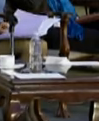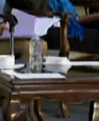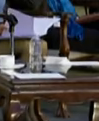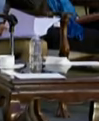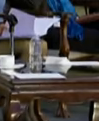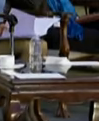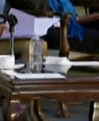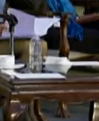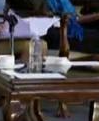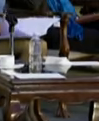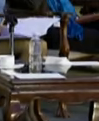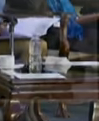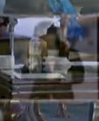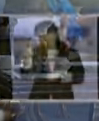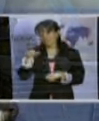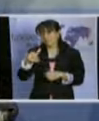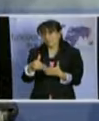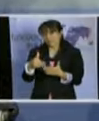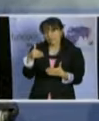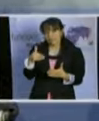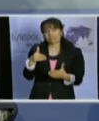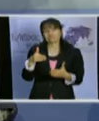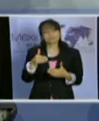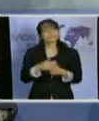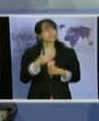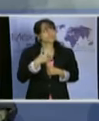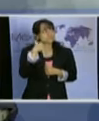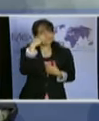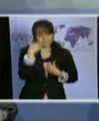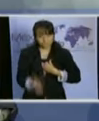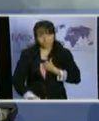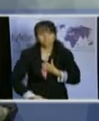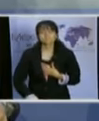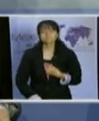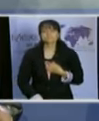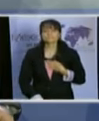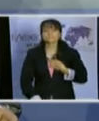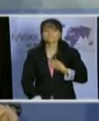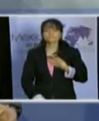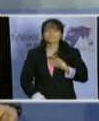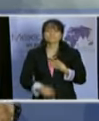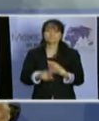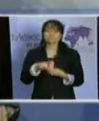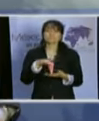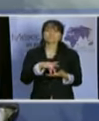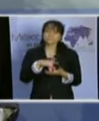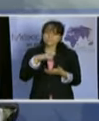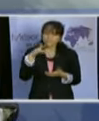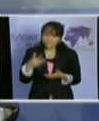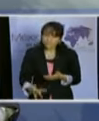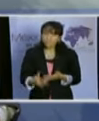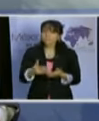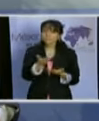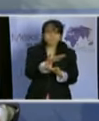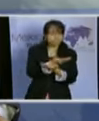de empezar, la presencia en este panel de